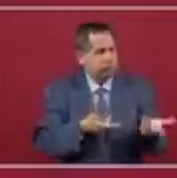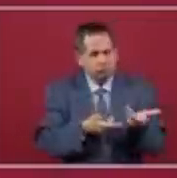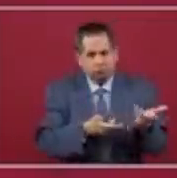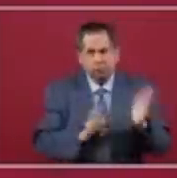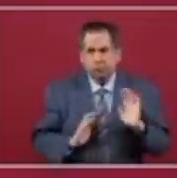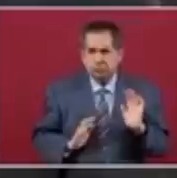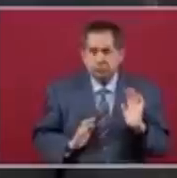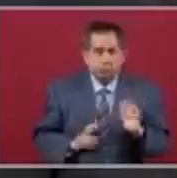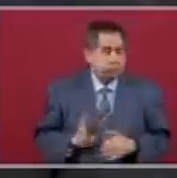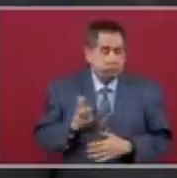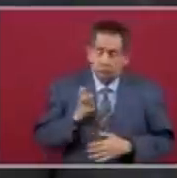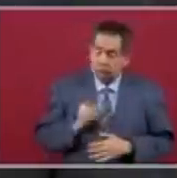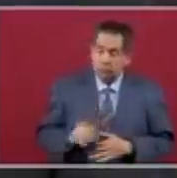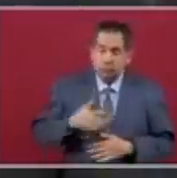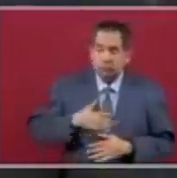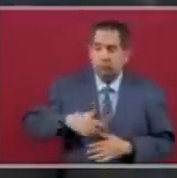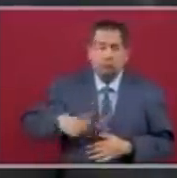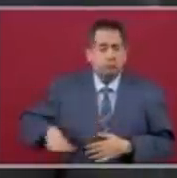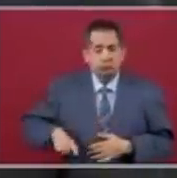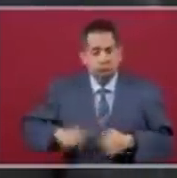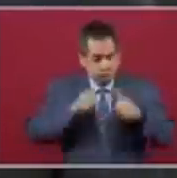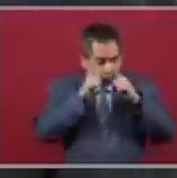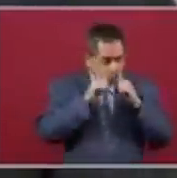y es parte de nuestro trabajo